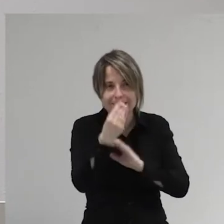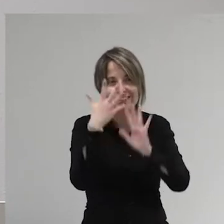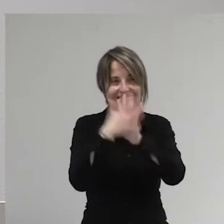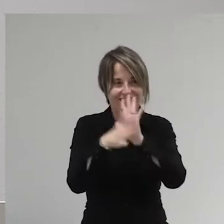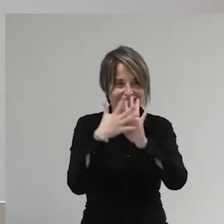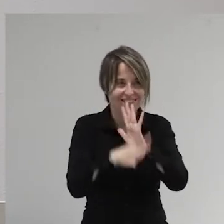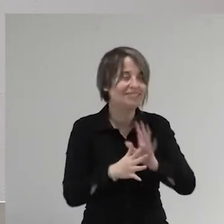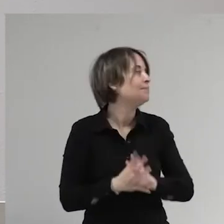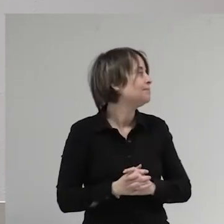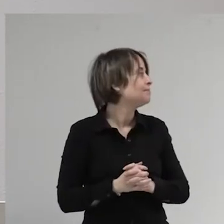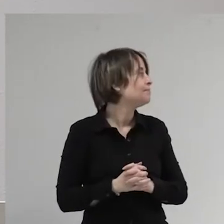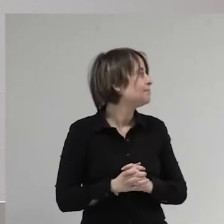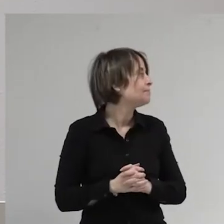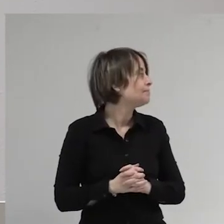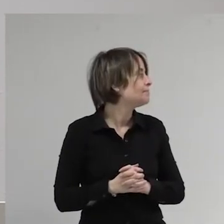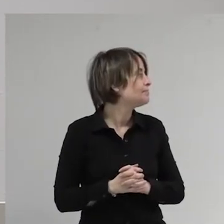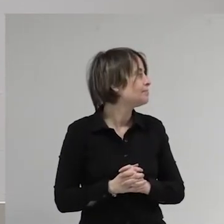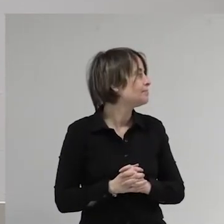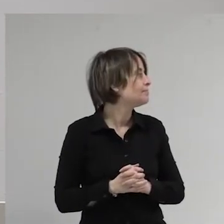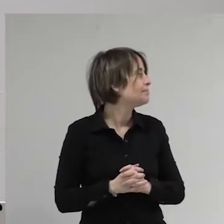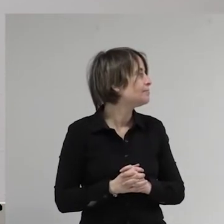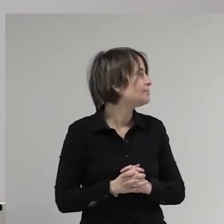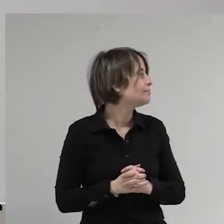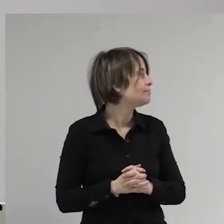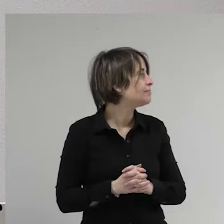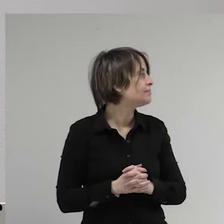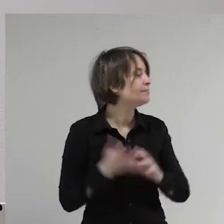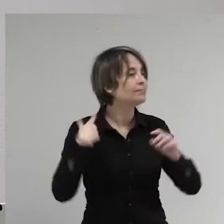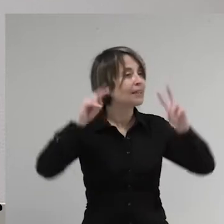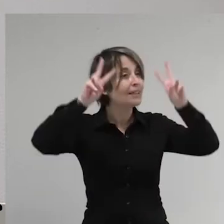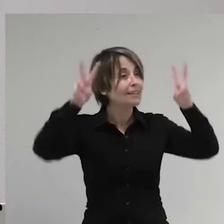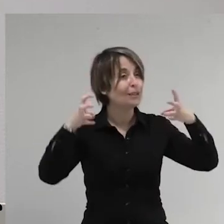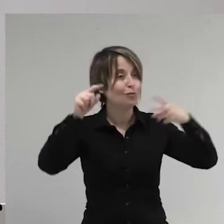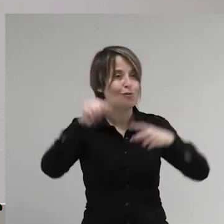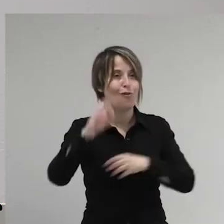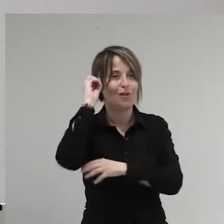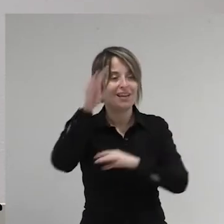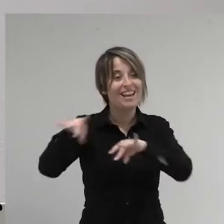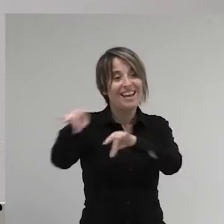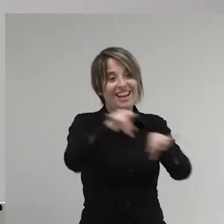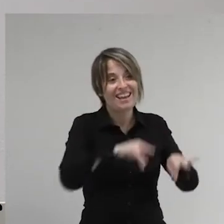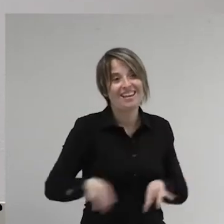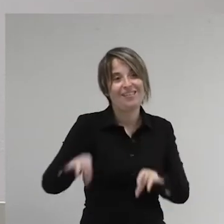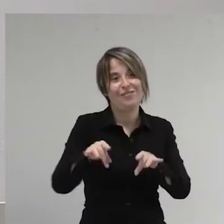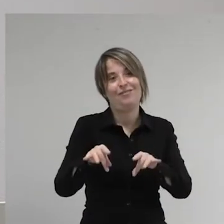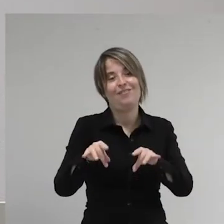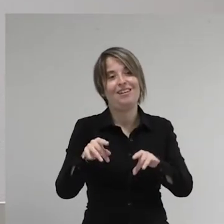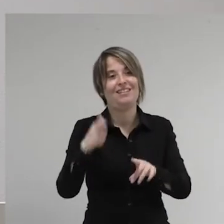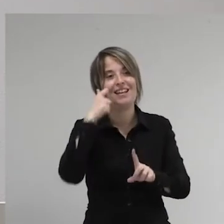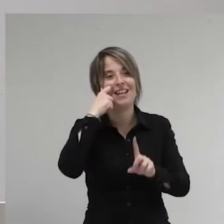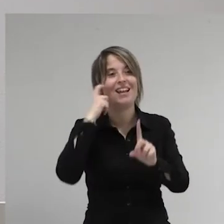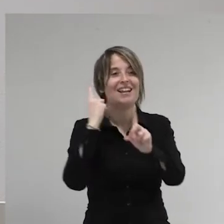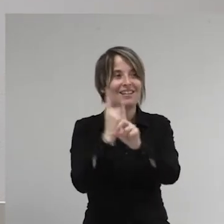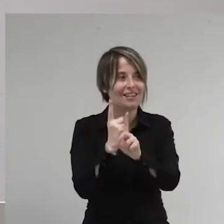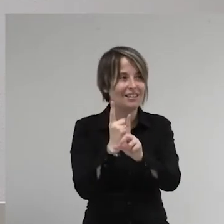explicar. ¿Vale? He titulado la sesión de hoy Geografías del racismo de Estado.